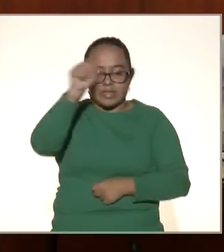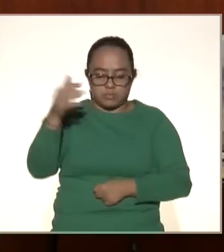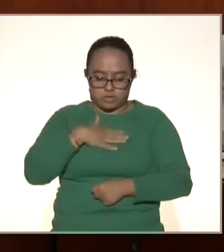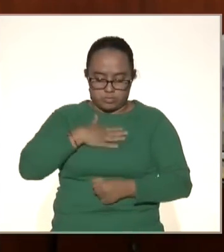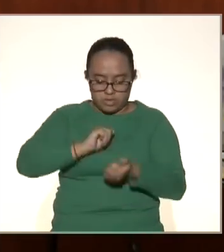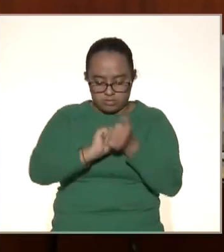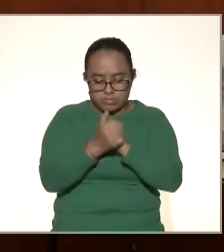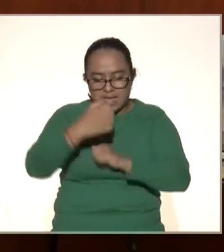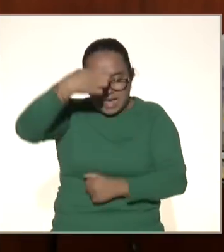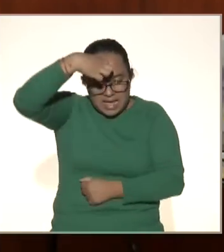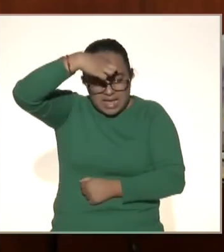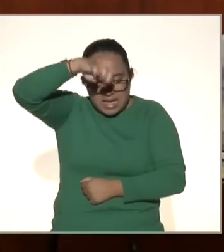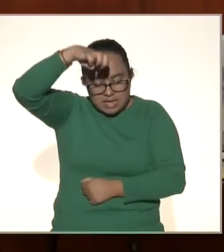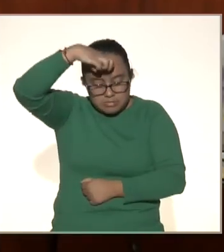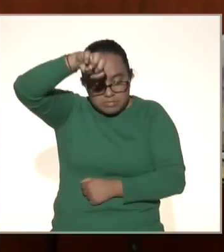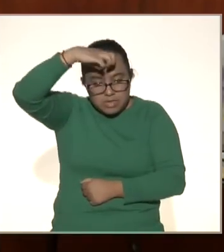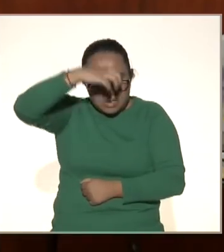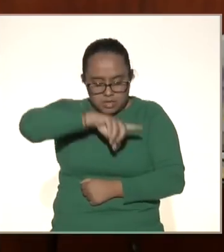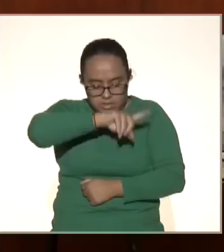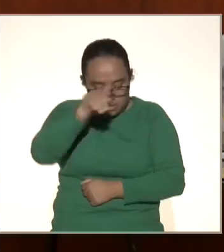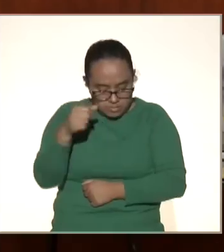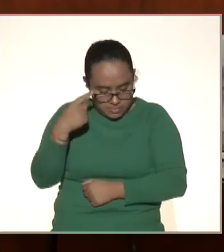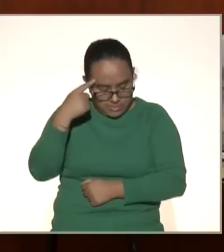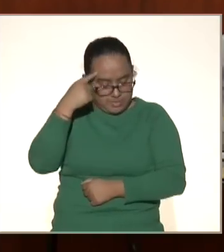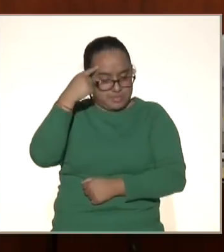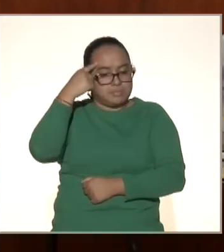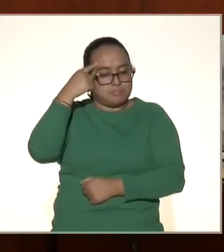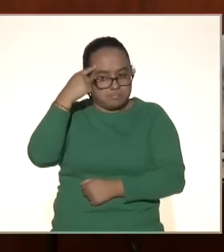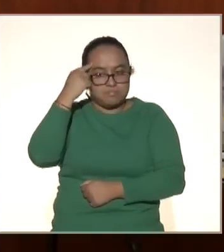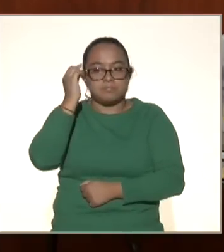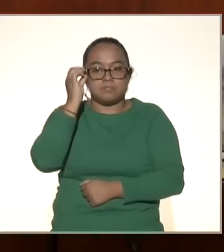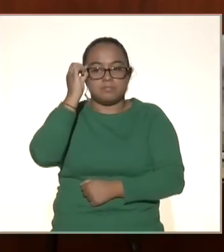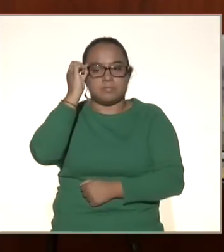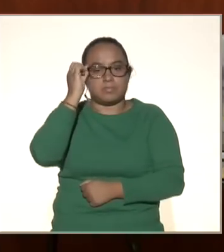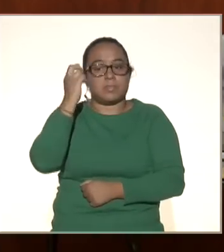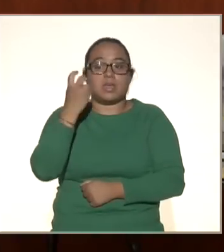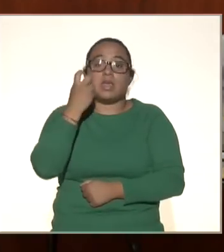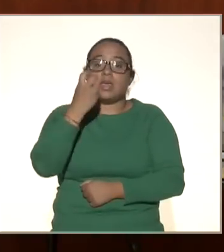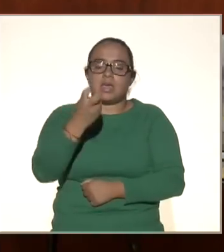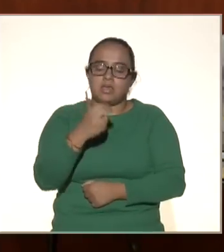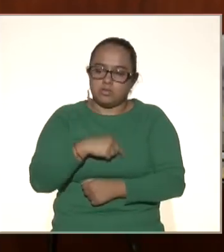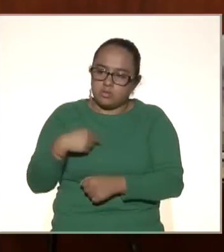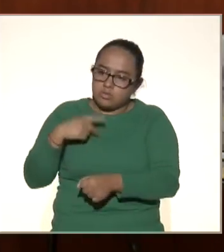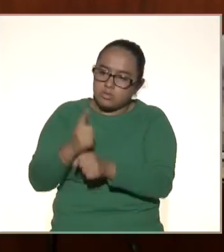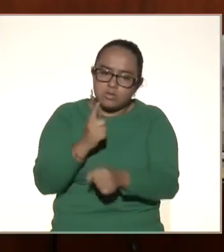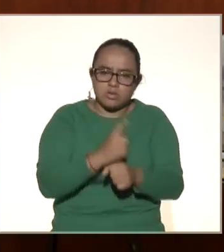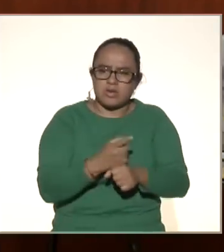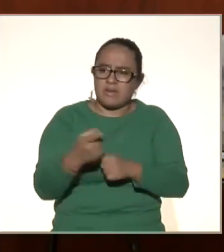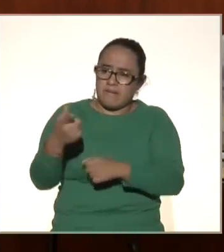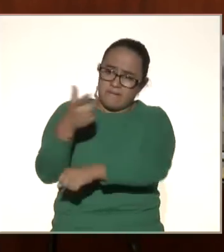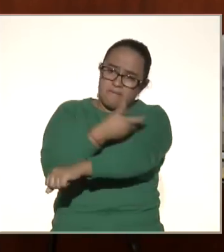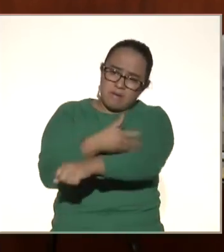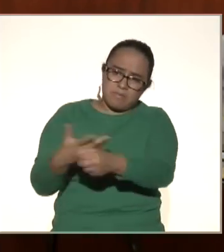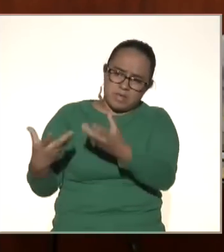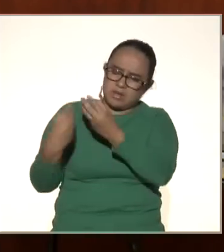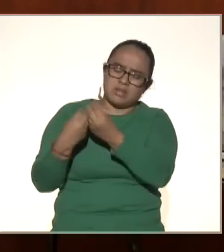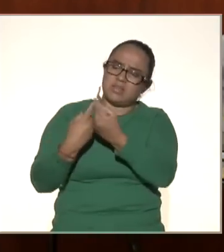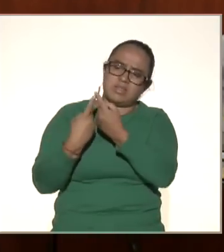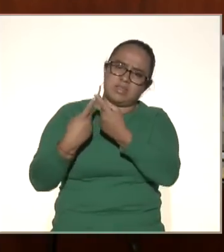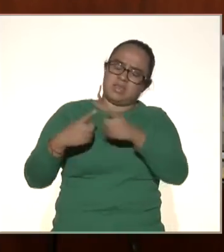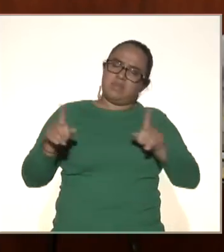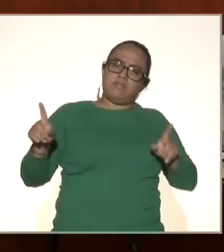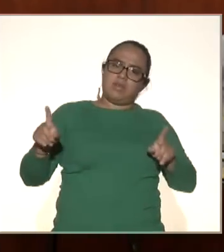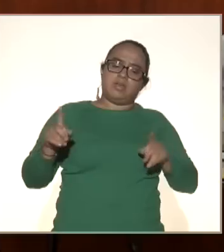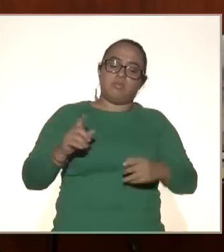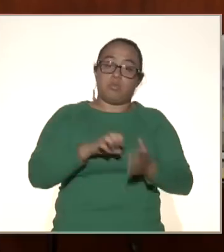Y entonces concluimos. Y puede ser que ahí es donde empezamos a diferenciarnos de la familia. Nos diferenciamos desde que